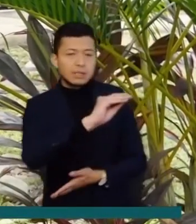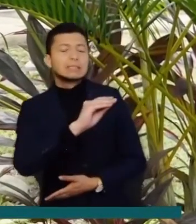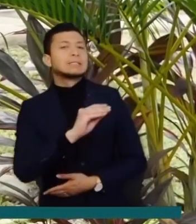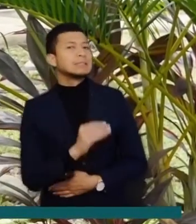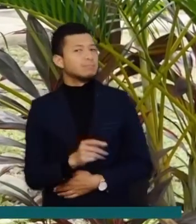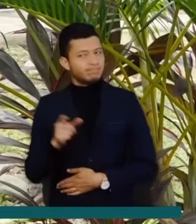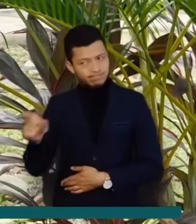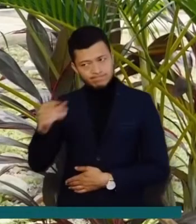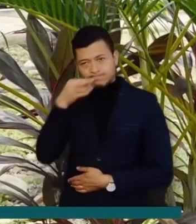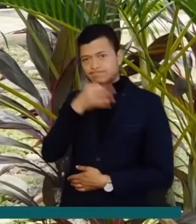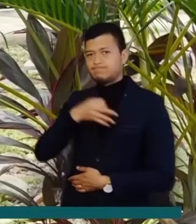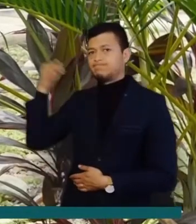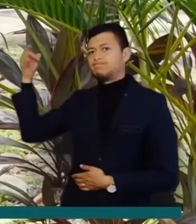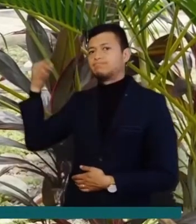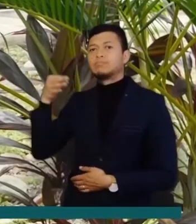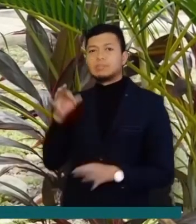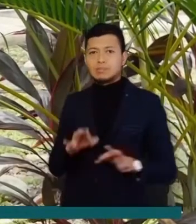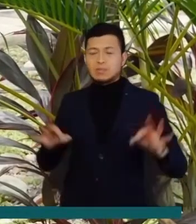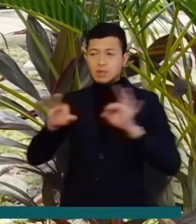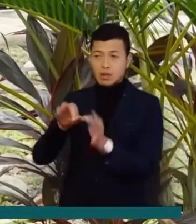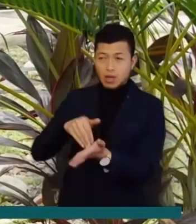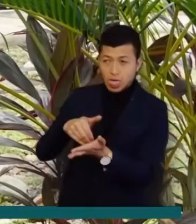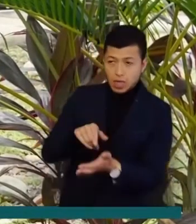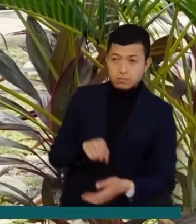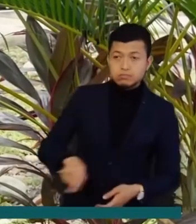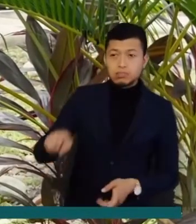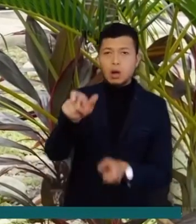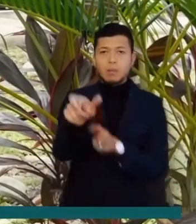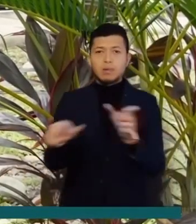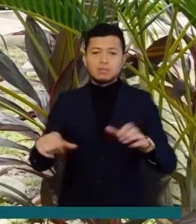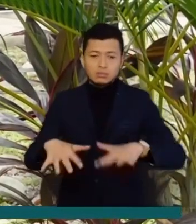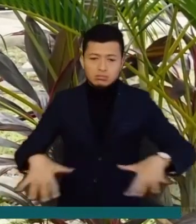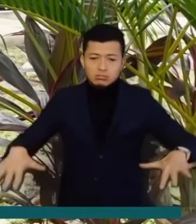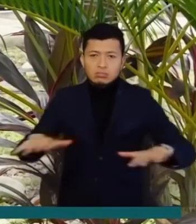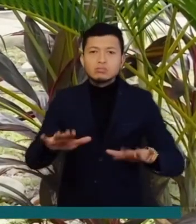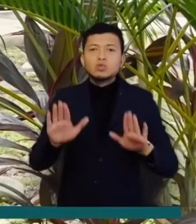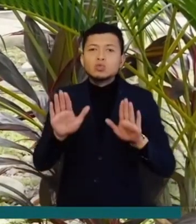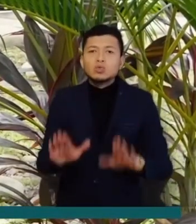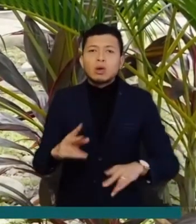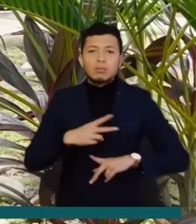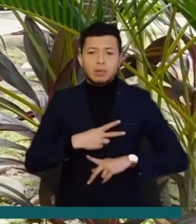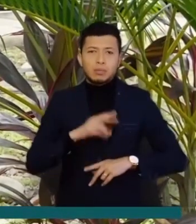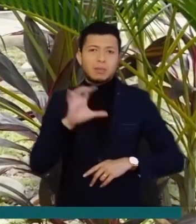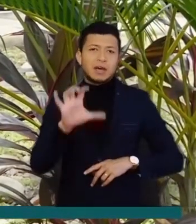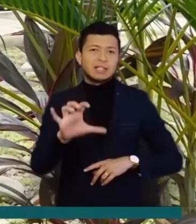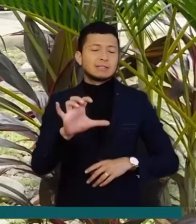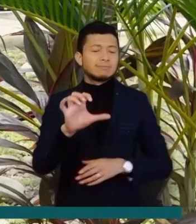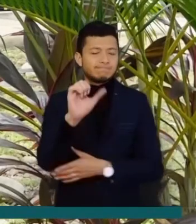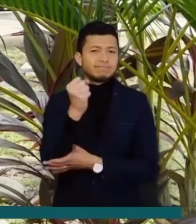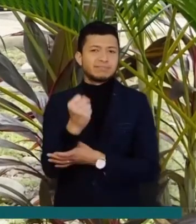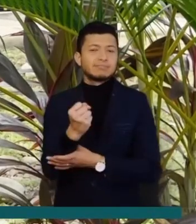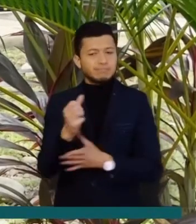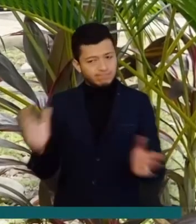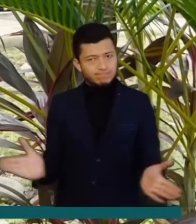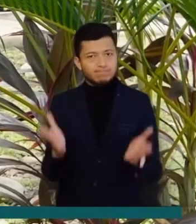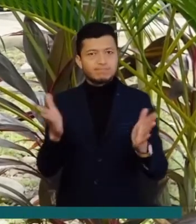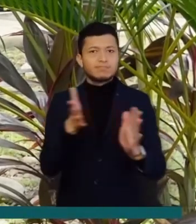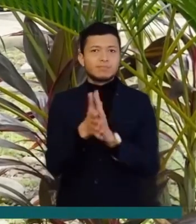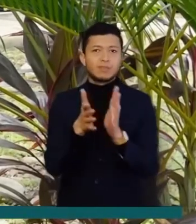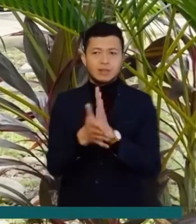este flagelo que pone en riesgo las especies endémicas y nativas del país para enlace 3 informó a Jean Trujillo desde el departamento del